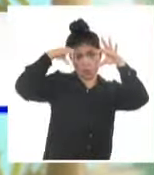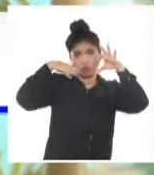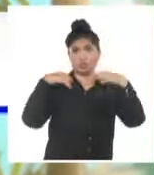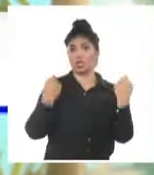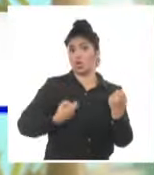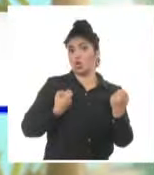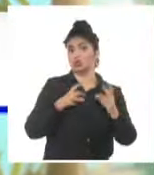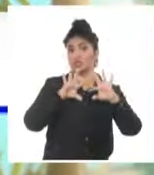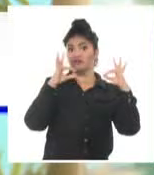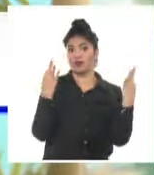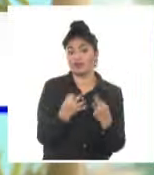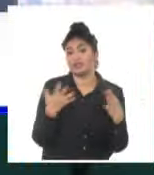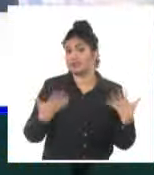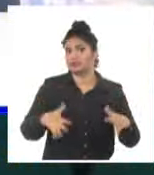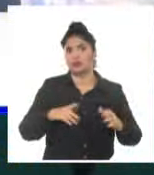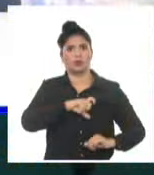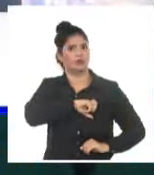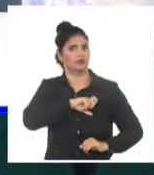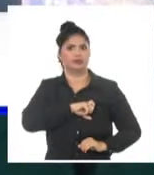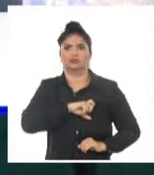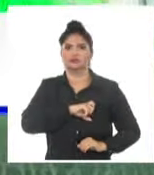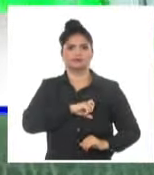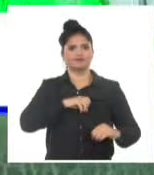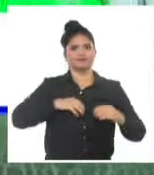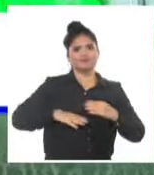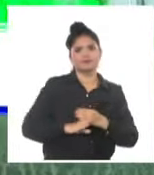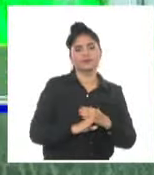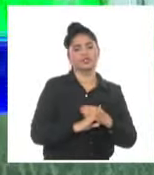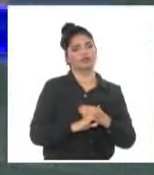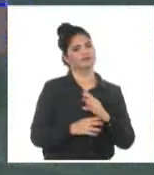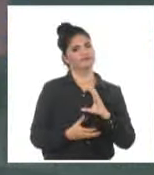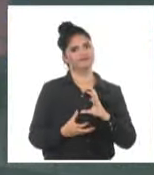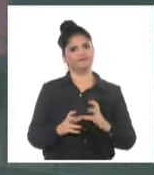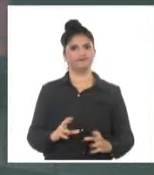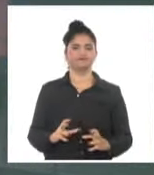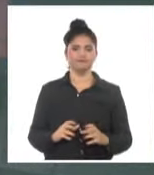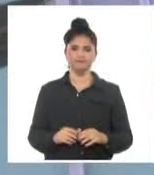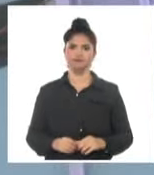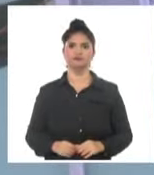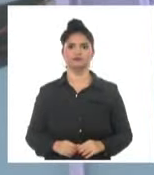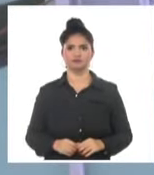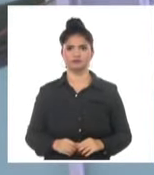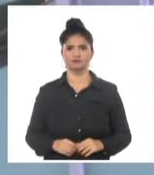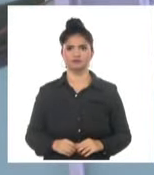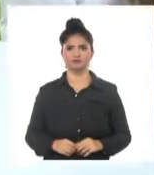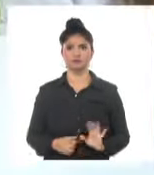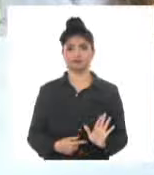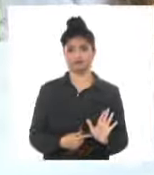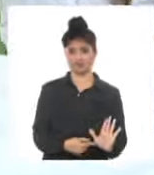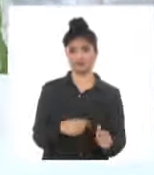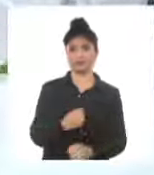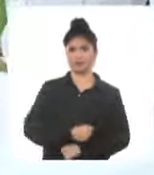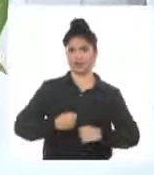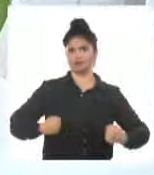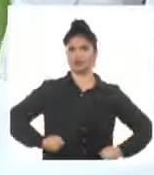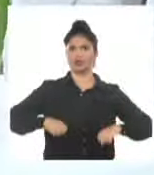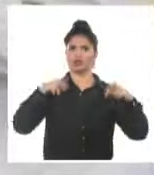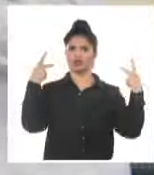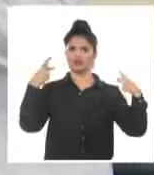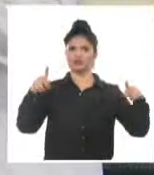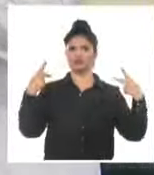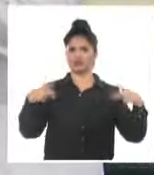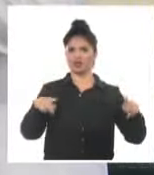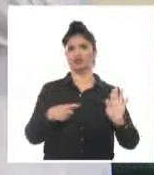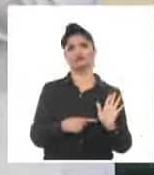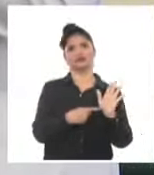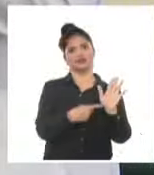regresaban desesperados para saber cómo estaban sus familiares. De la magnitud del desastre y de la entrega profesional para afrontarlo, puede dar fe